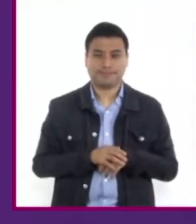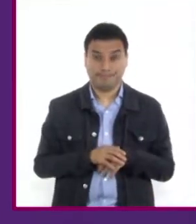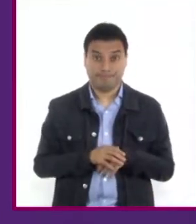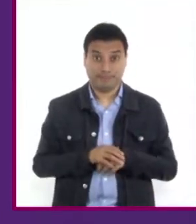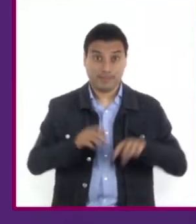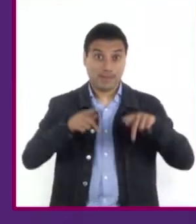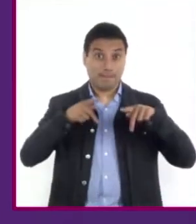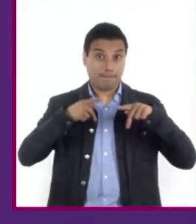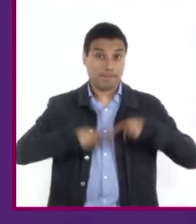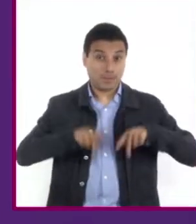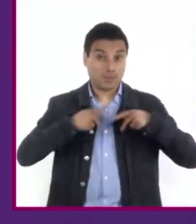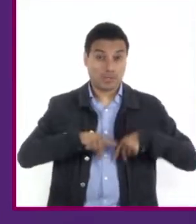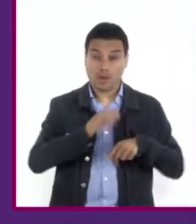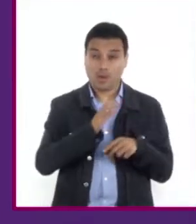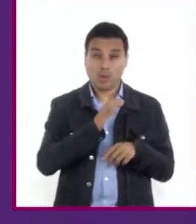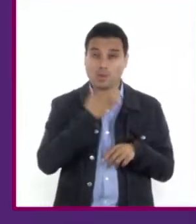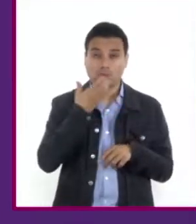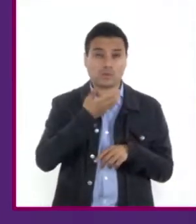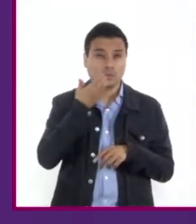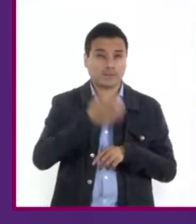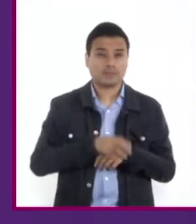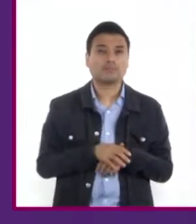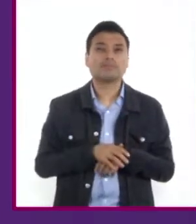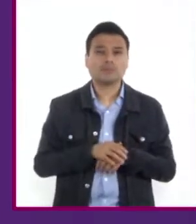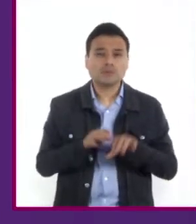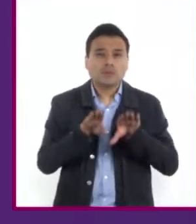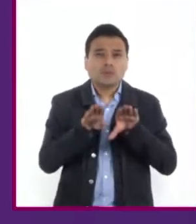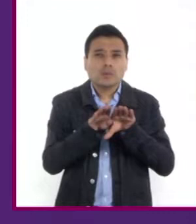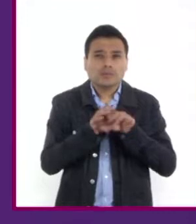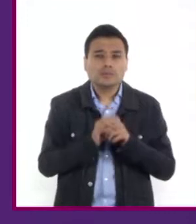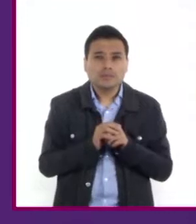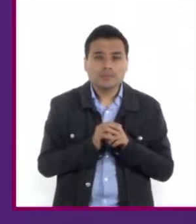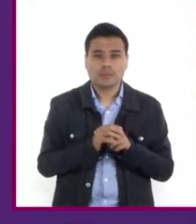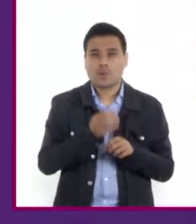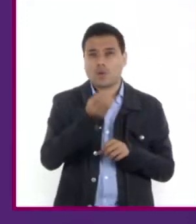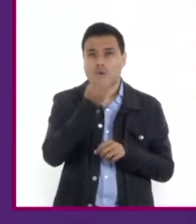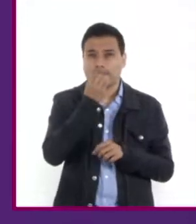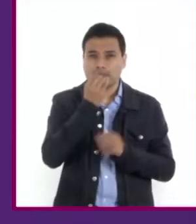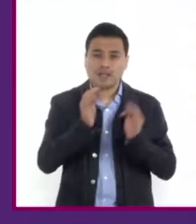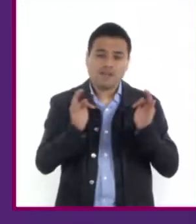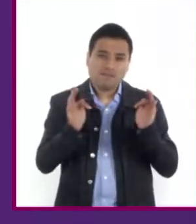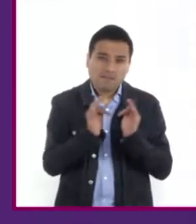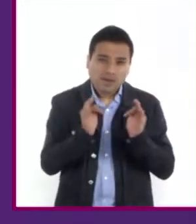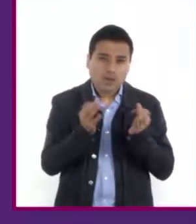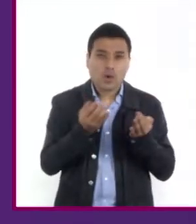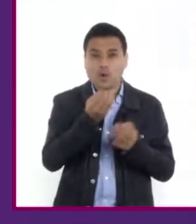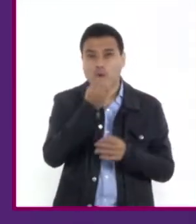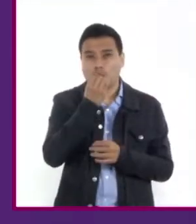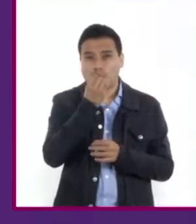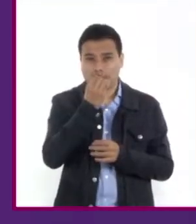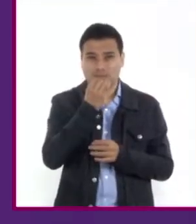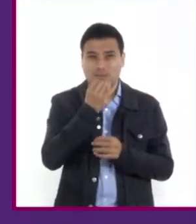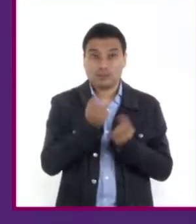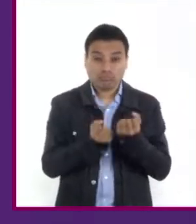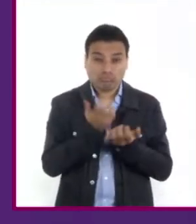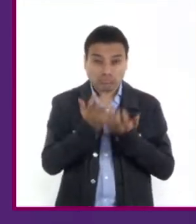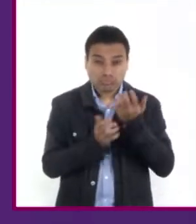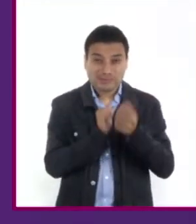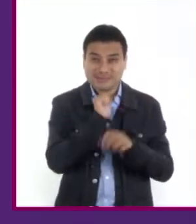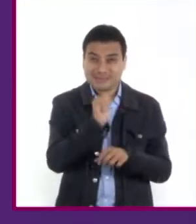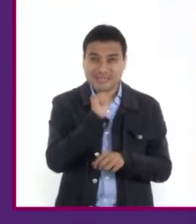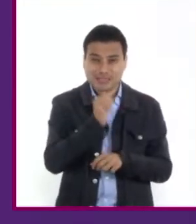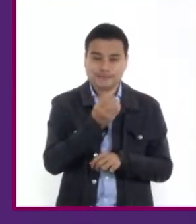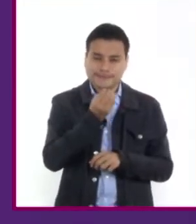se veía frecuentemente obligado a contentarse con alimentos fríos y crudos durante días y a